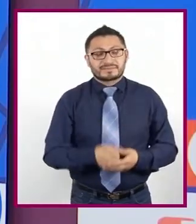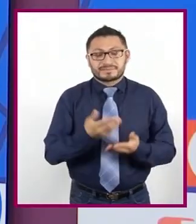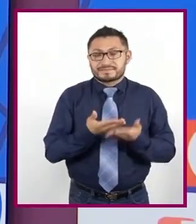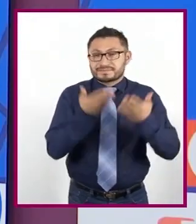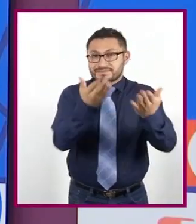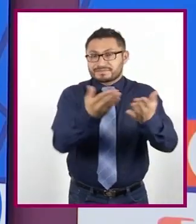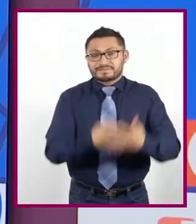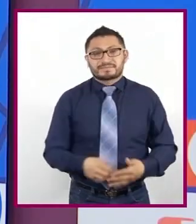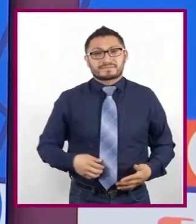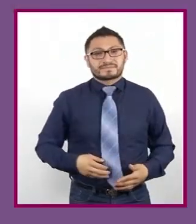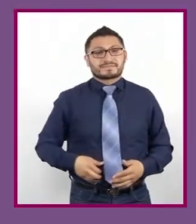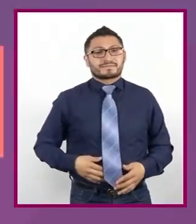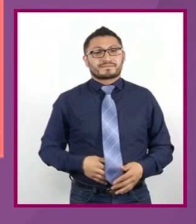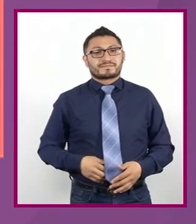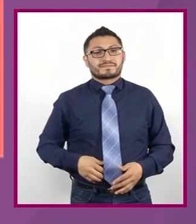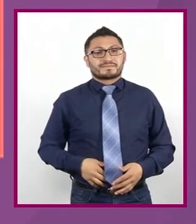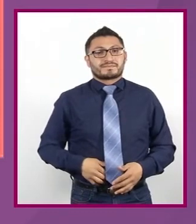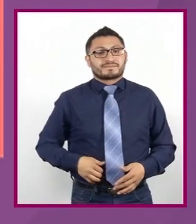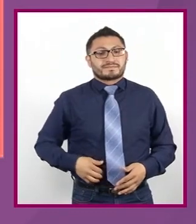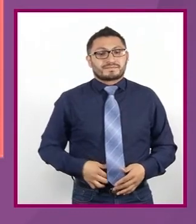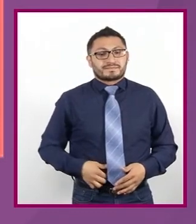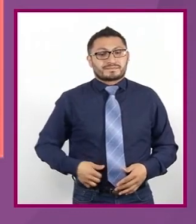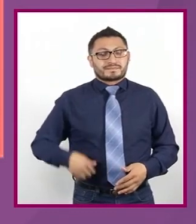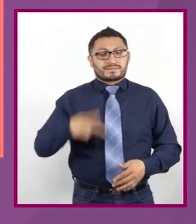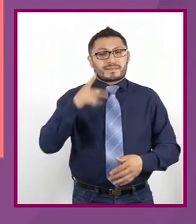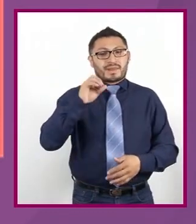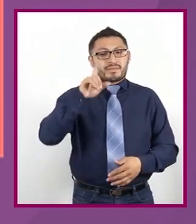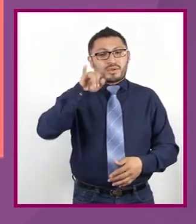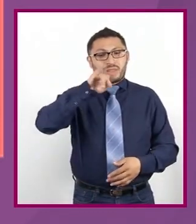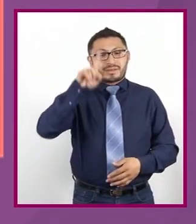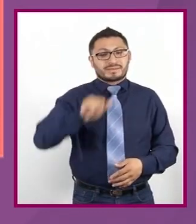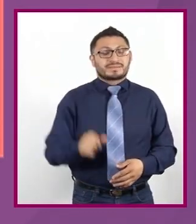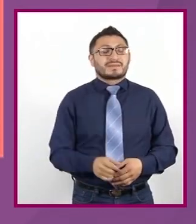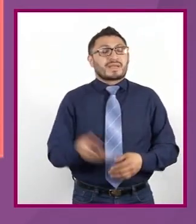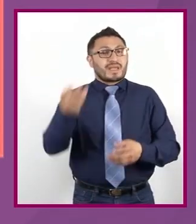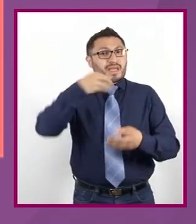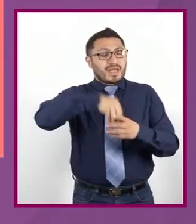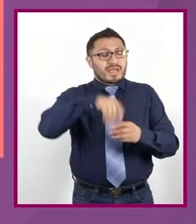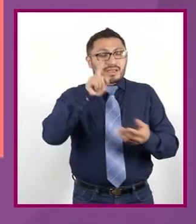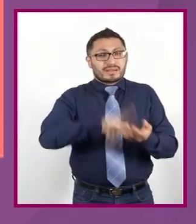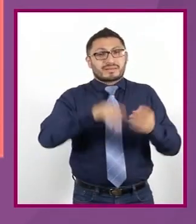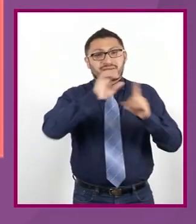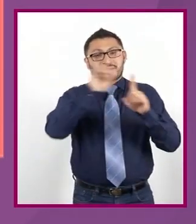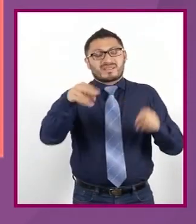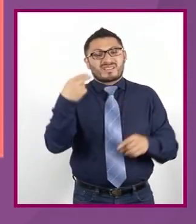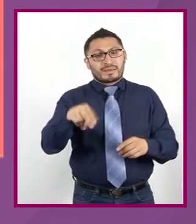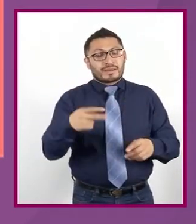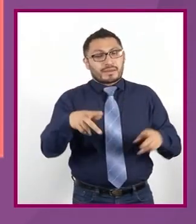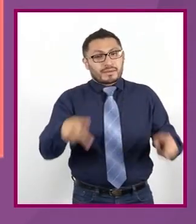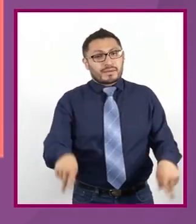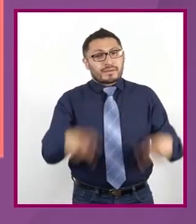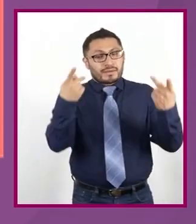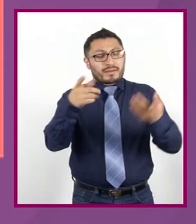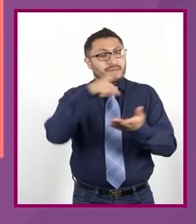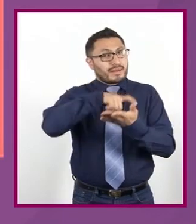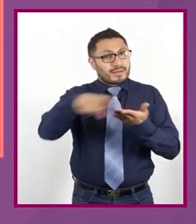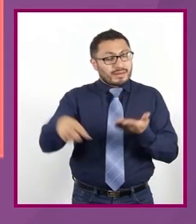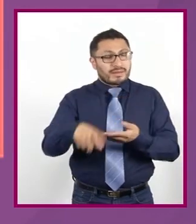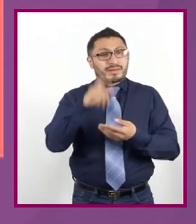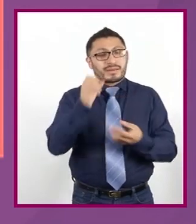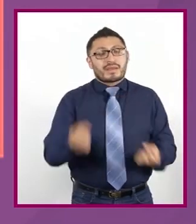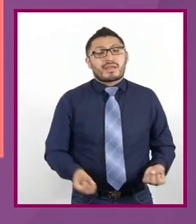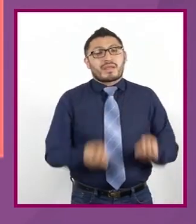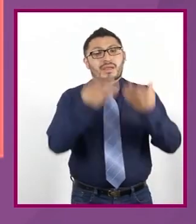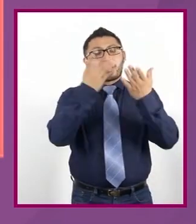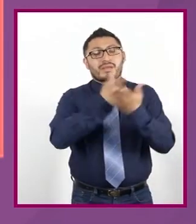con su participación. La póliza de garantía incluye en sus estructuras los nombres del vendedor y del comprador, la cantidad